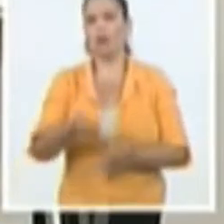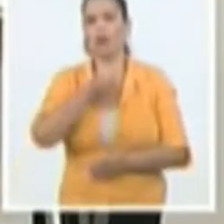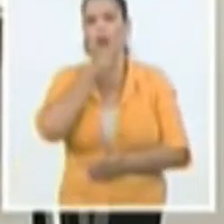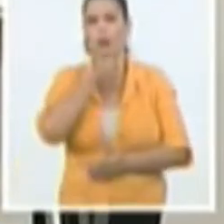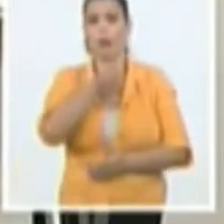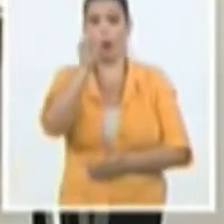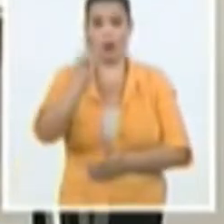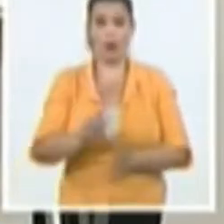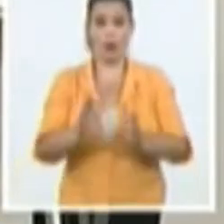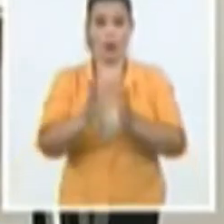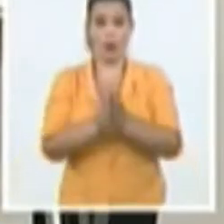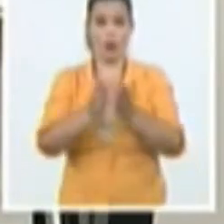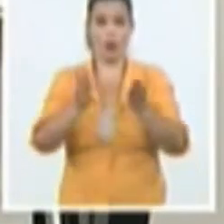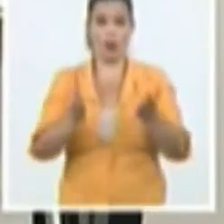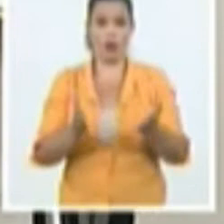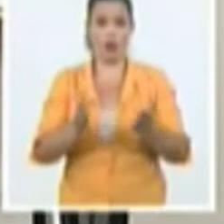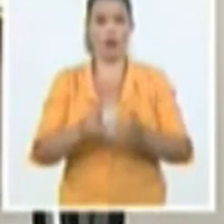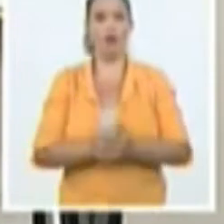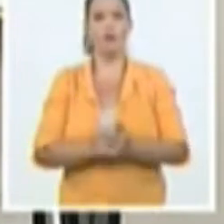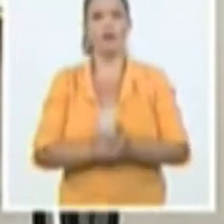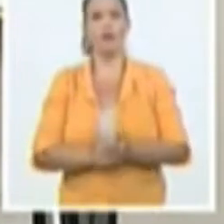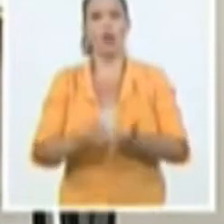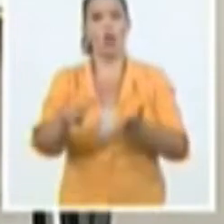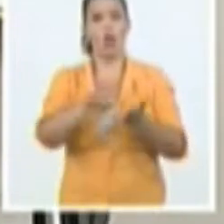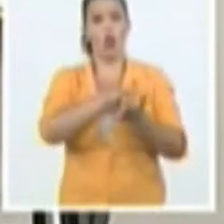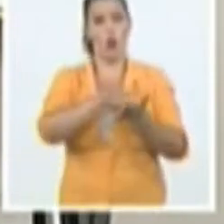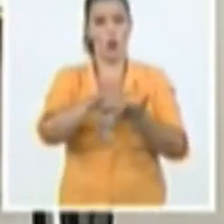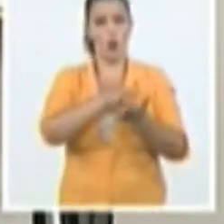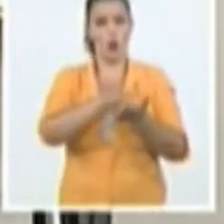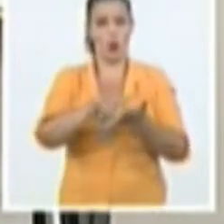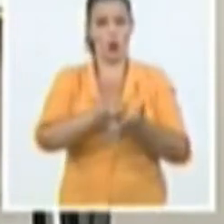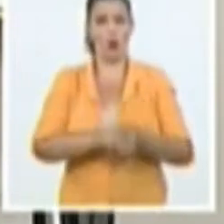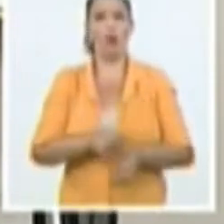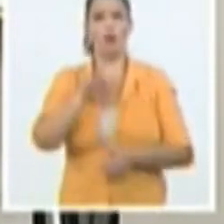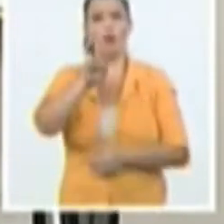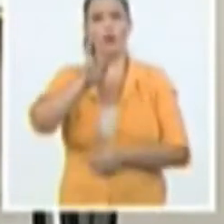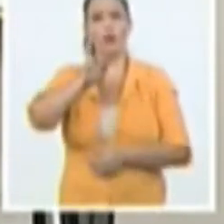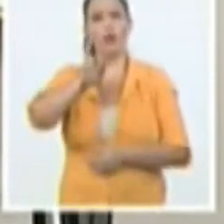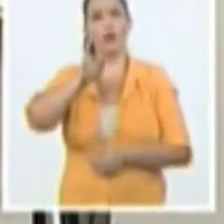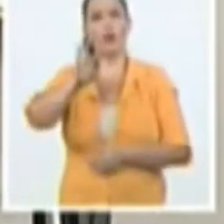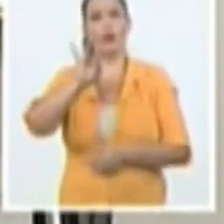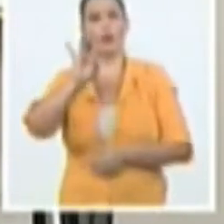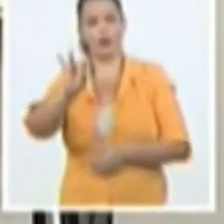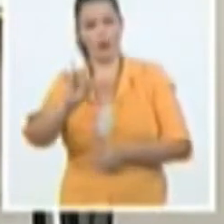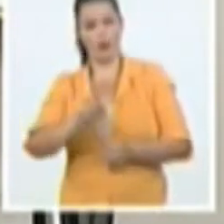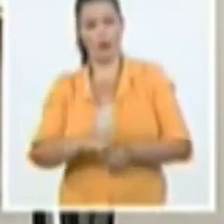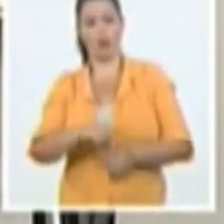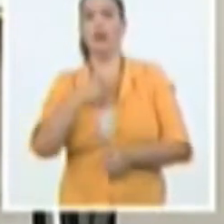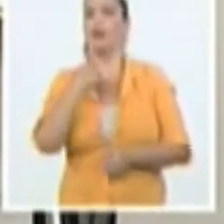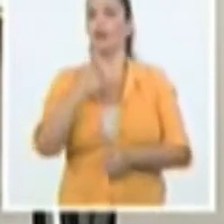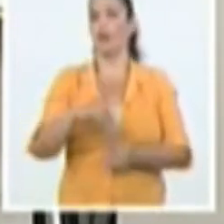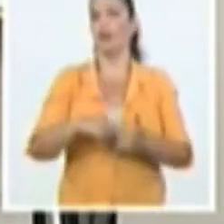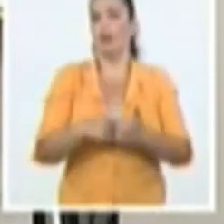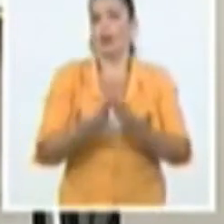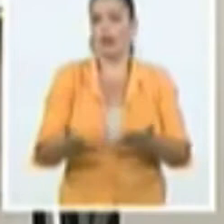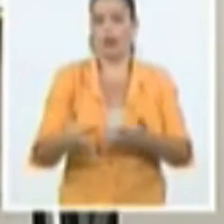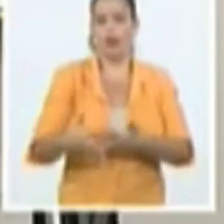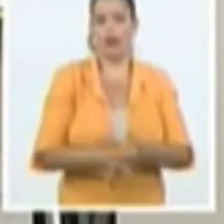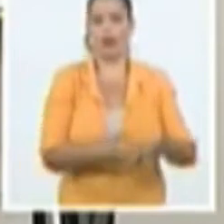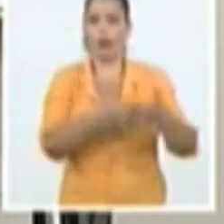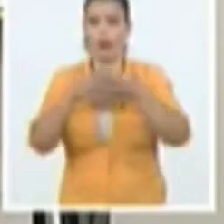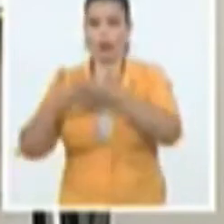en 1997, en un artículo en el que revelaba que Estados Unidos ha instalado